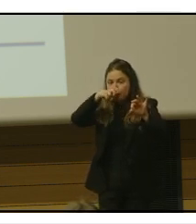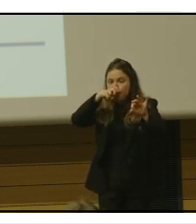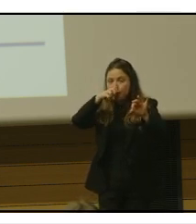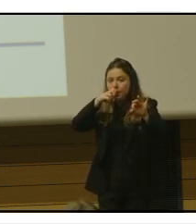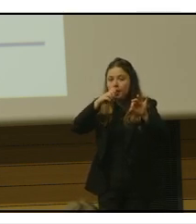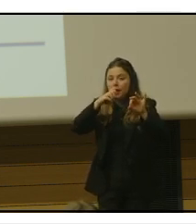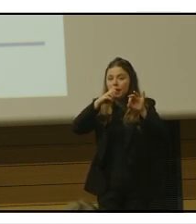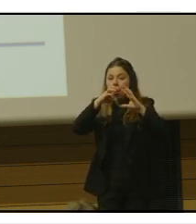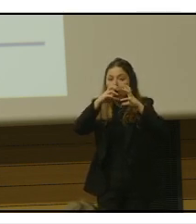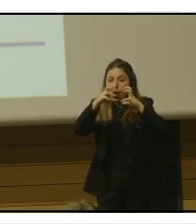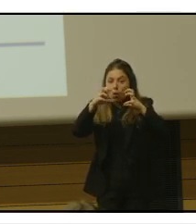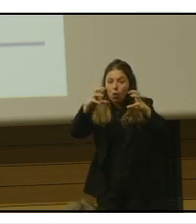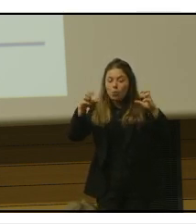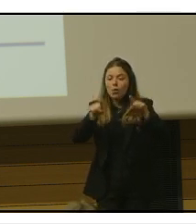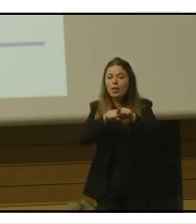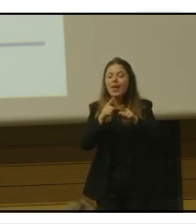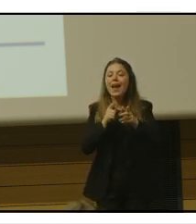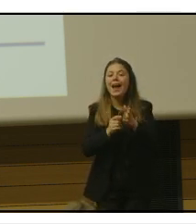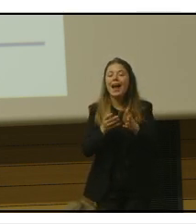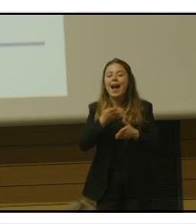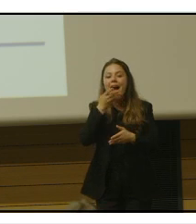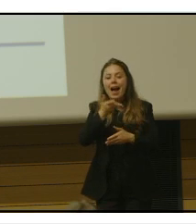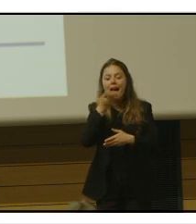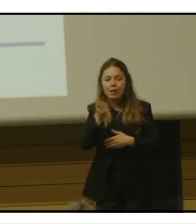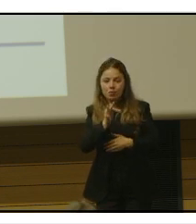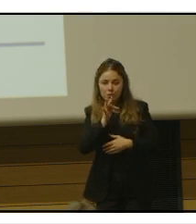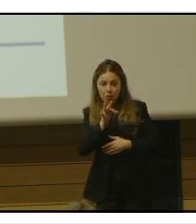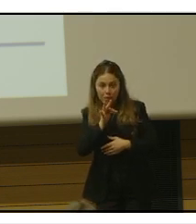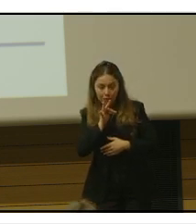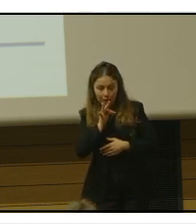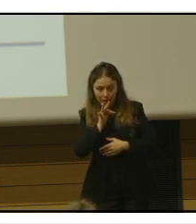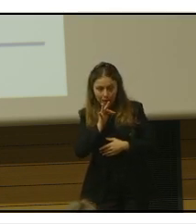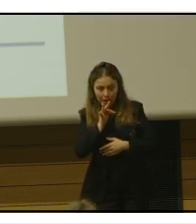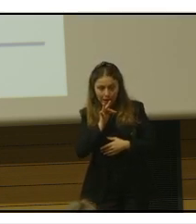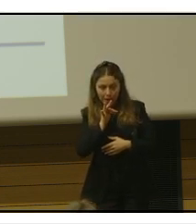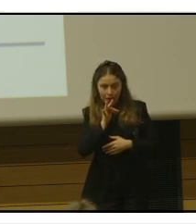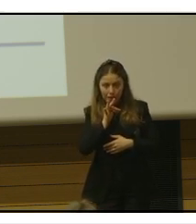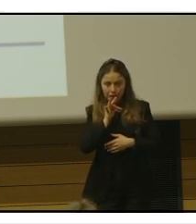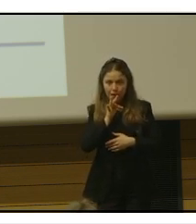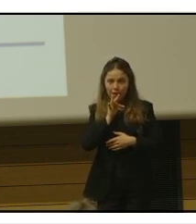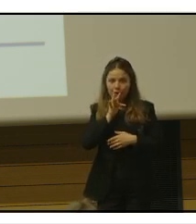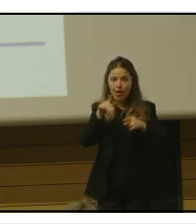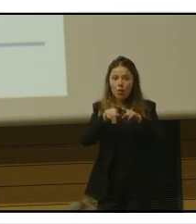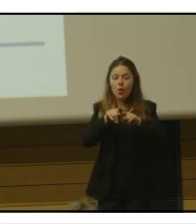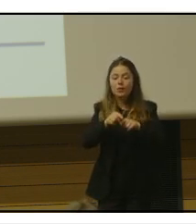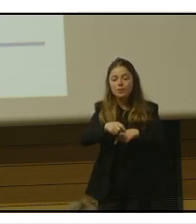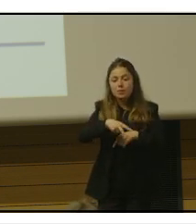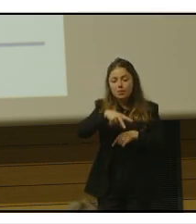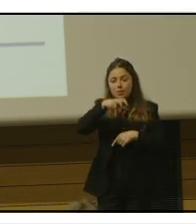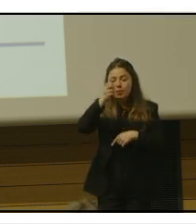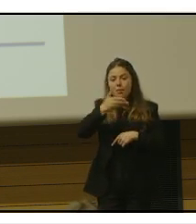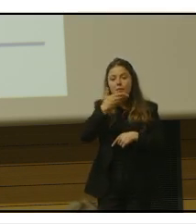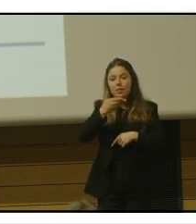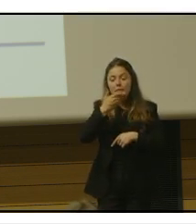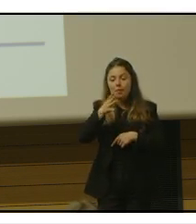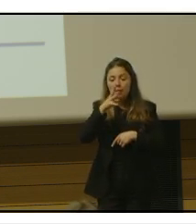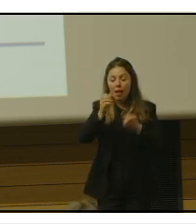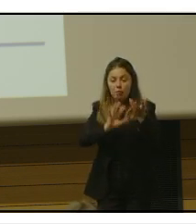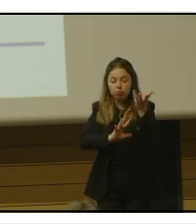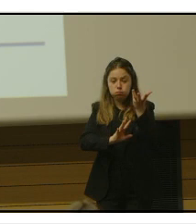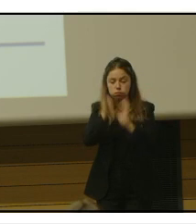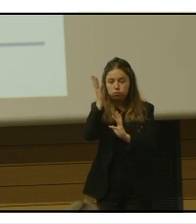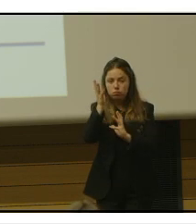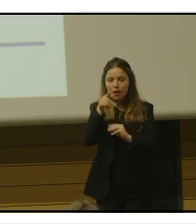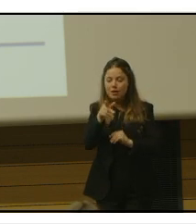no ha sido calentado. Cuando se produce el acto de fumar, esa inhalación lo que hace es produce la combustión del tabaco. Bueno, pues nosotros ahí tenemos